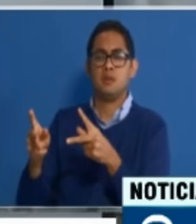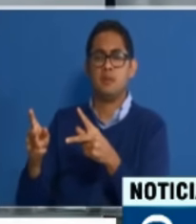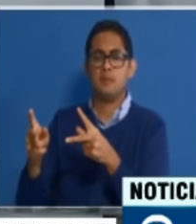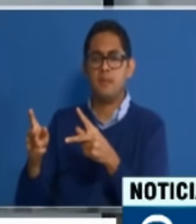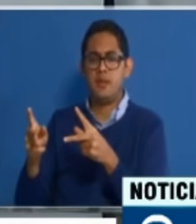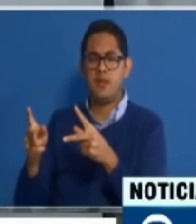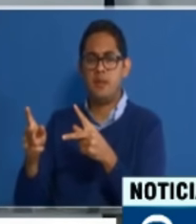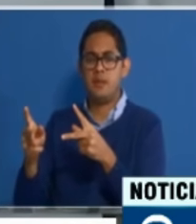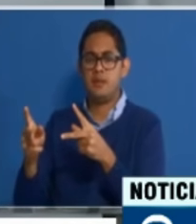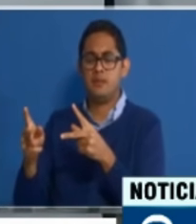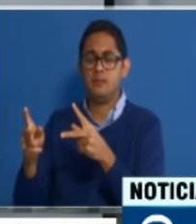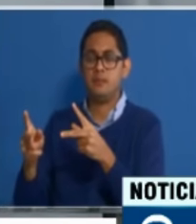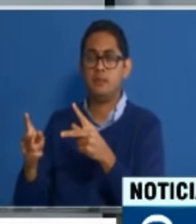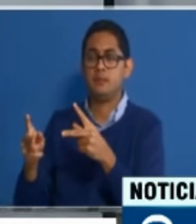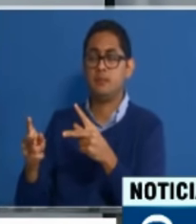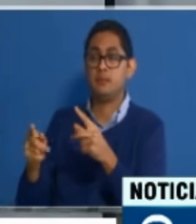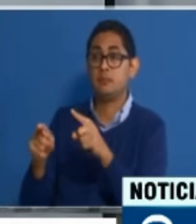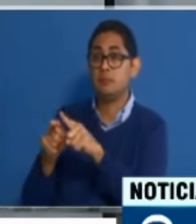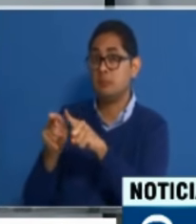el apoyo de